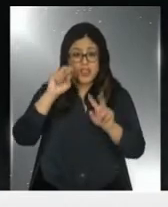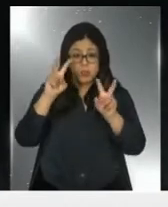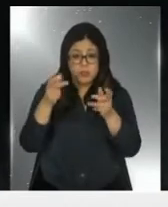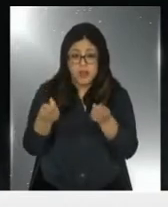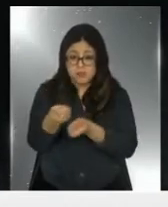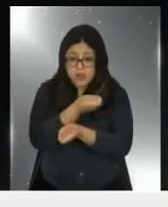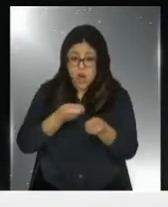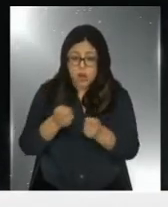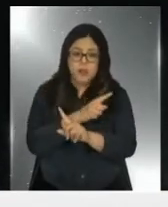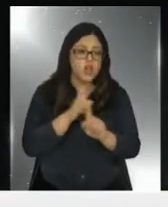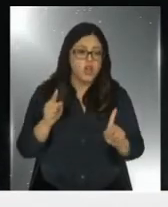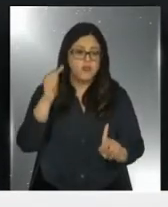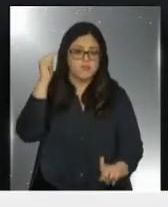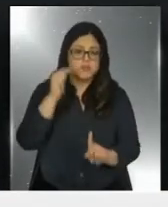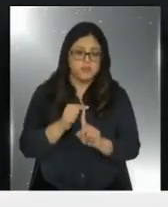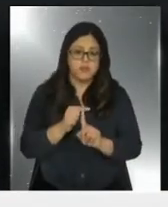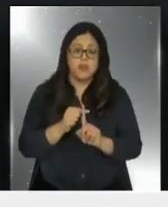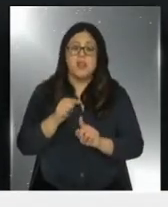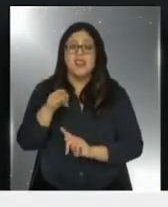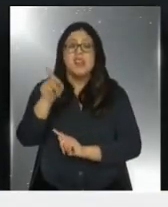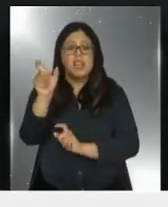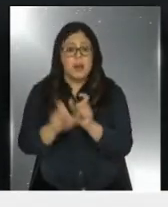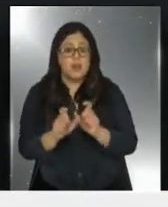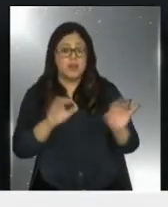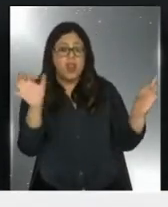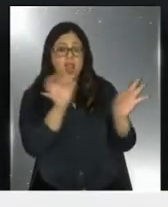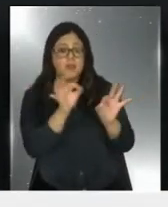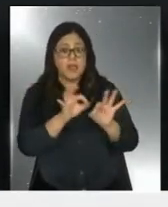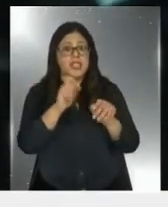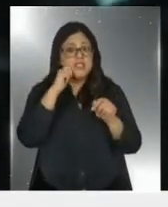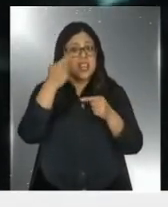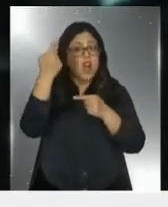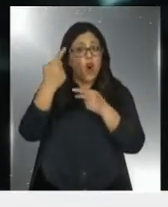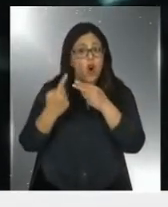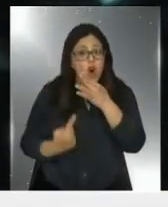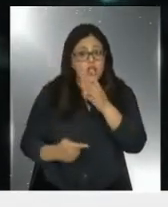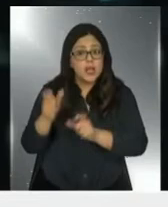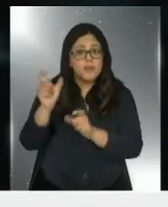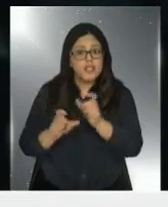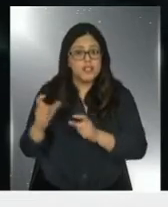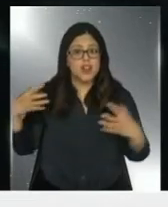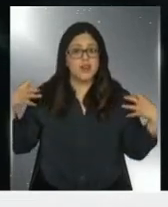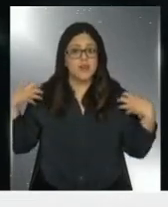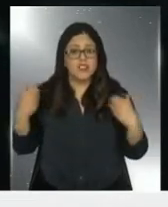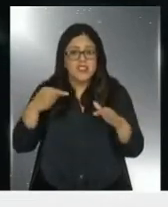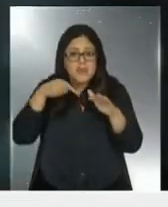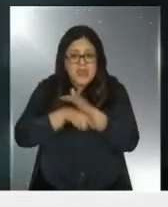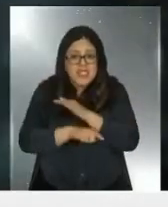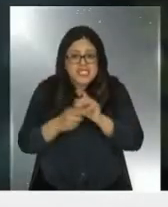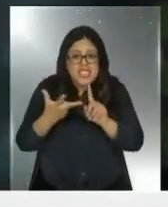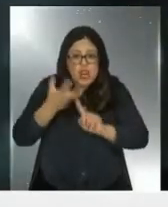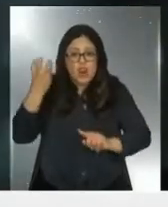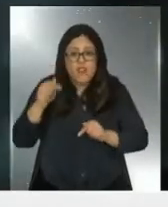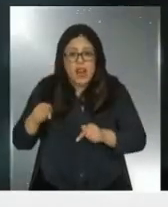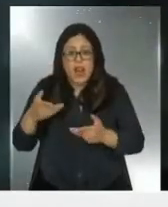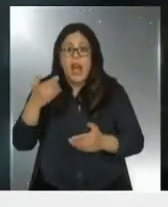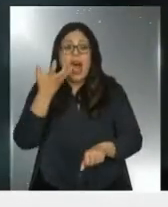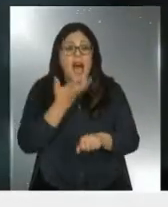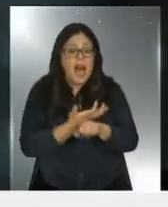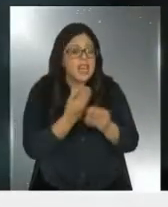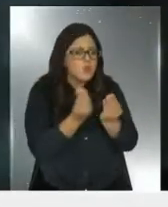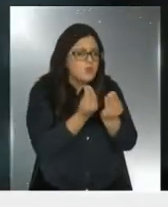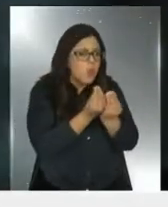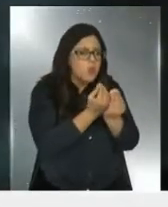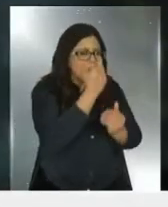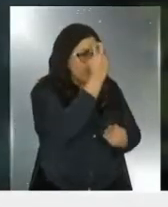según explican los entendidos en el tema, serían otro tipo de hackers. Bueno, lo que pasa es que existen muchos perfiles de hackers